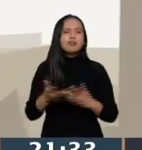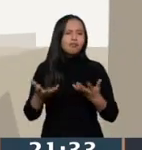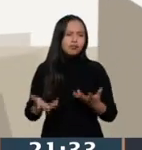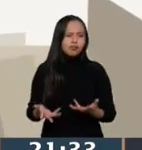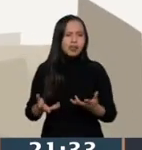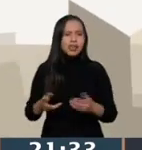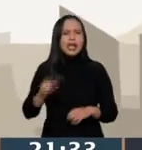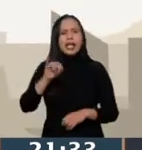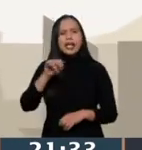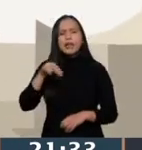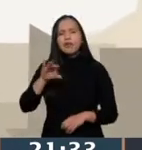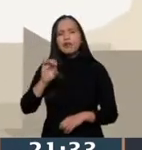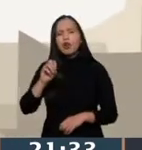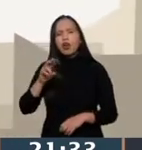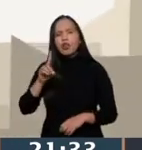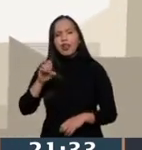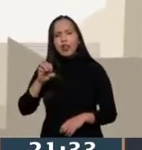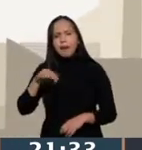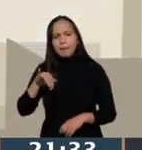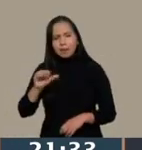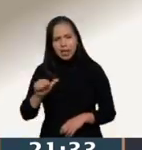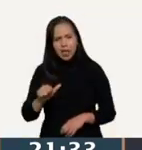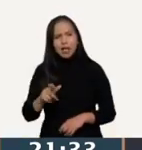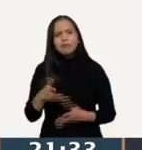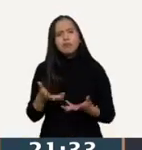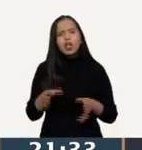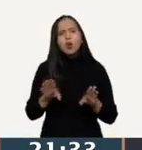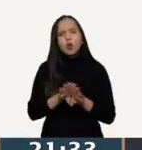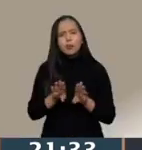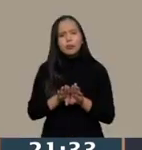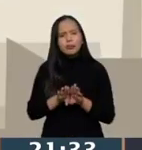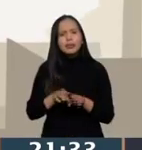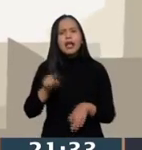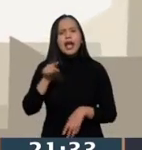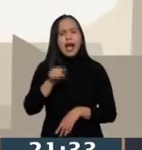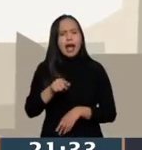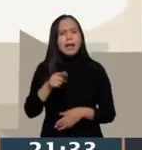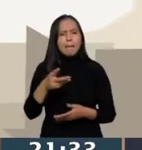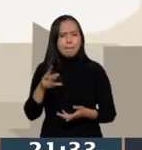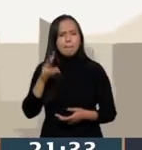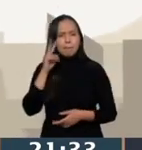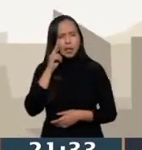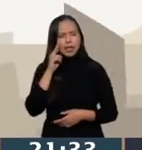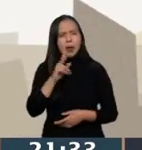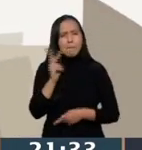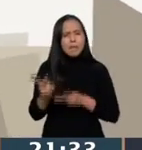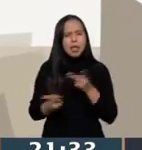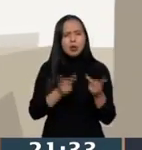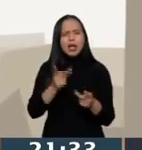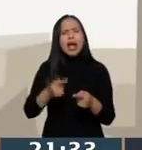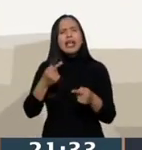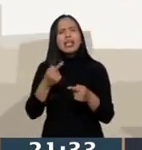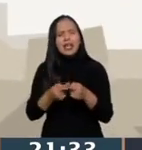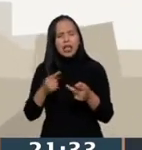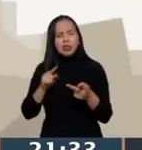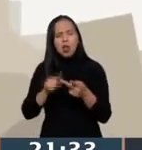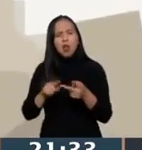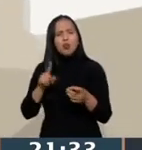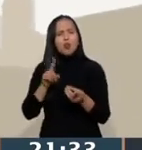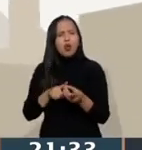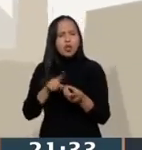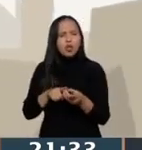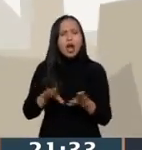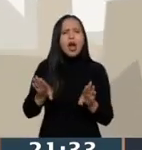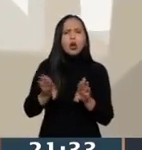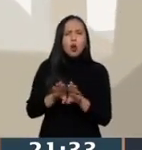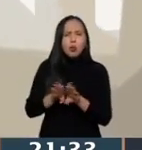una infodemia. Digamos, el manual del periodismo dice algunas preguntas: ¿quién, dónde, cuándo,